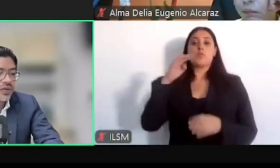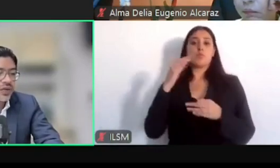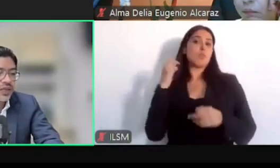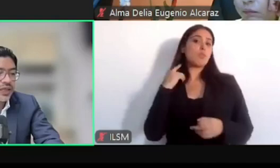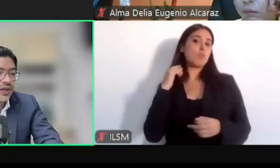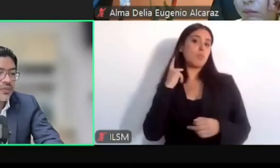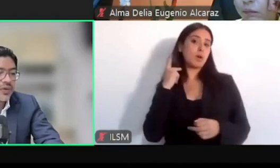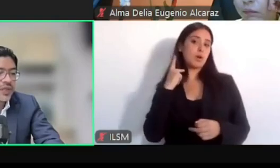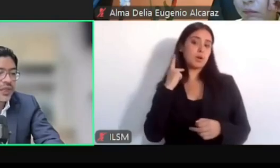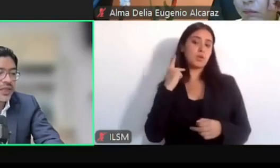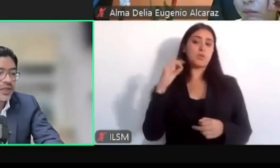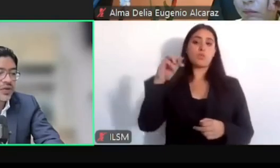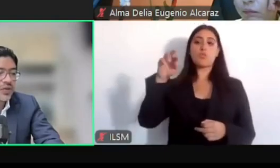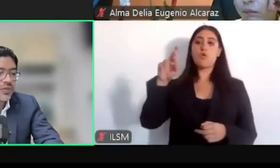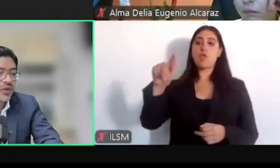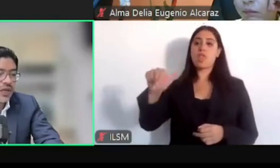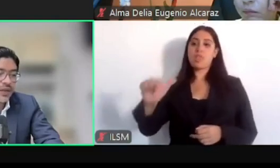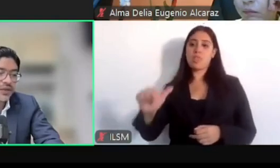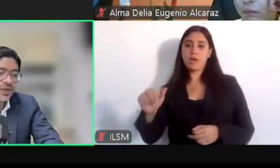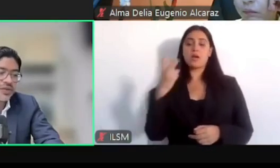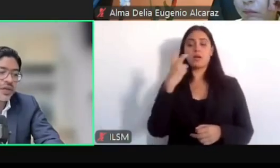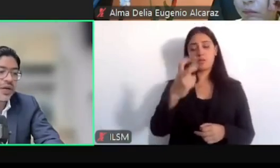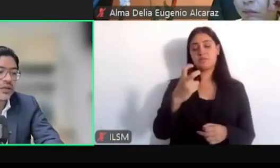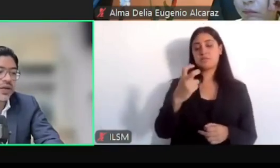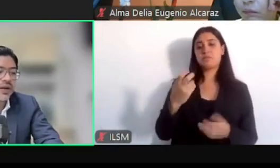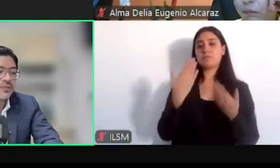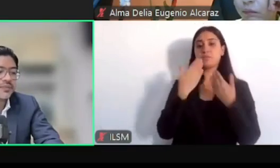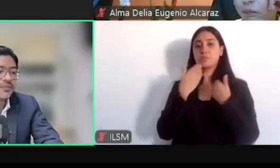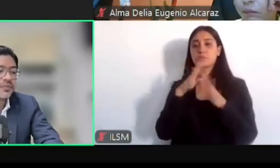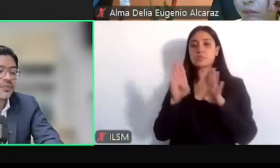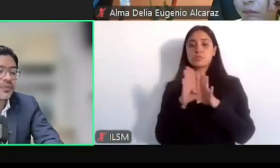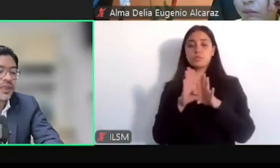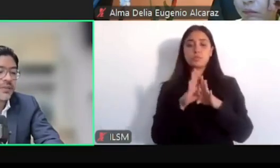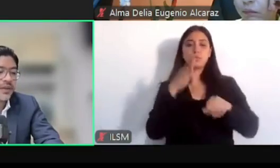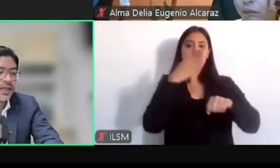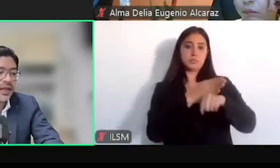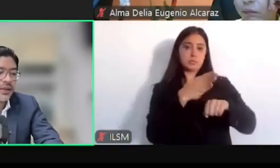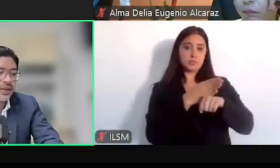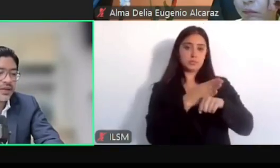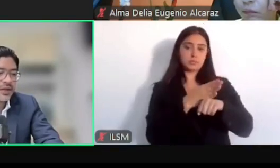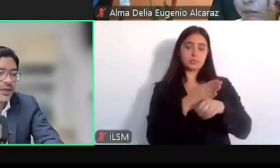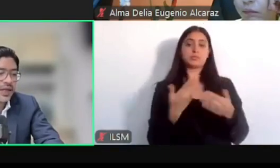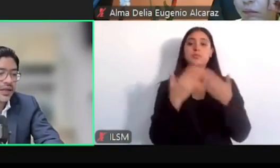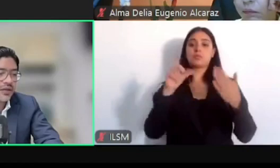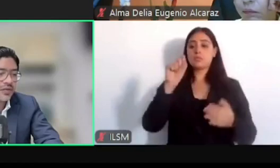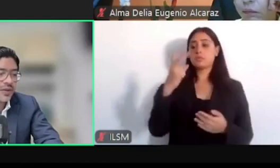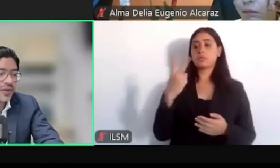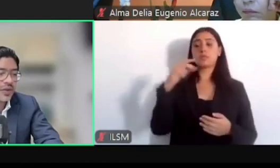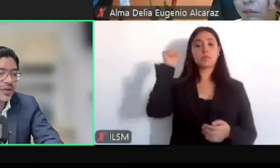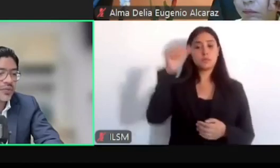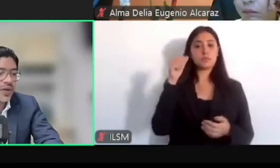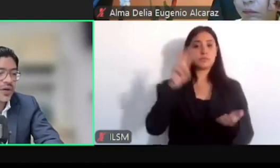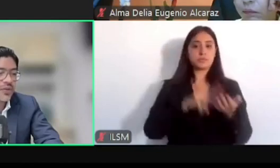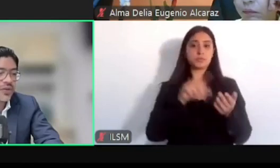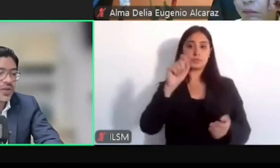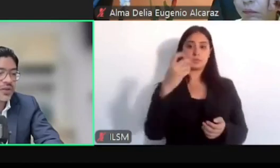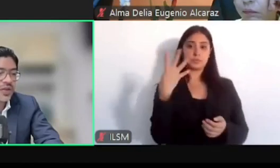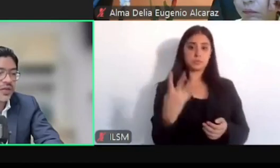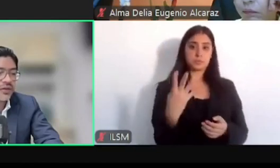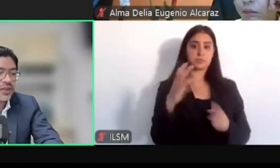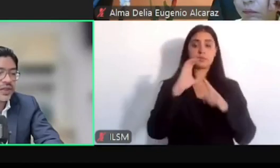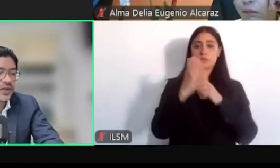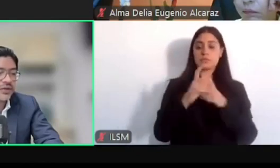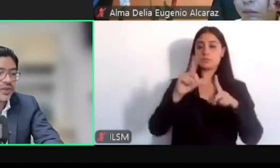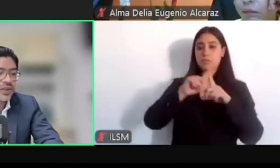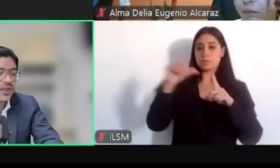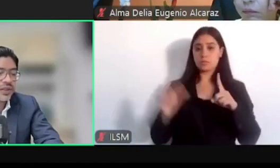resolución que declaró improcedente cimiento sancionador electoral emitida el 22 de abril del 2024 por la Comisión Nacional de